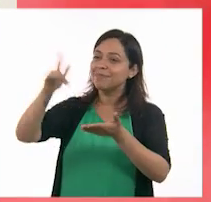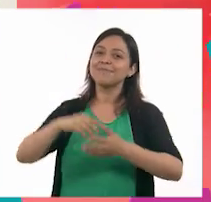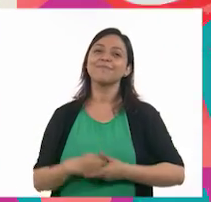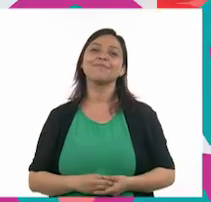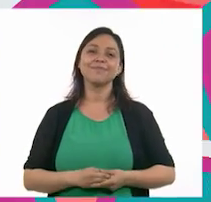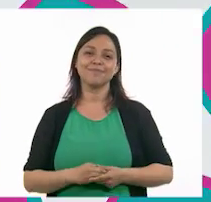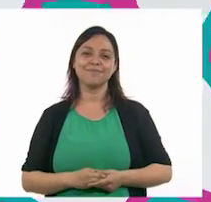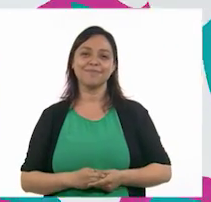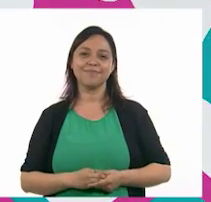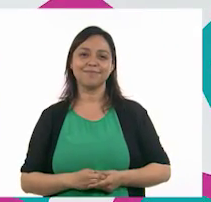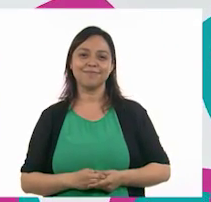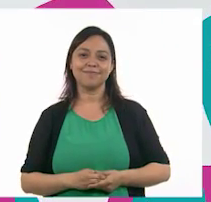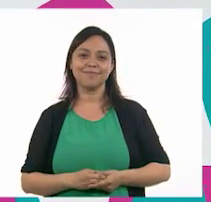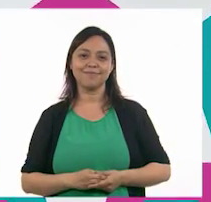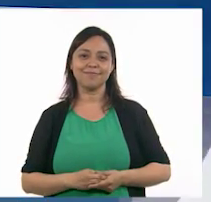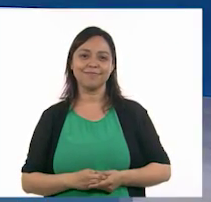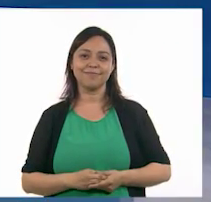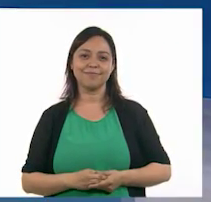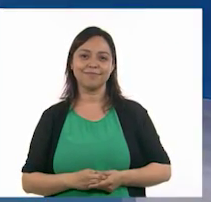Gracias.